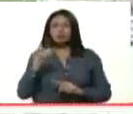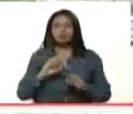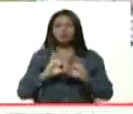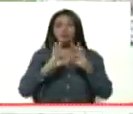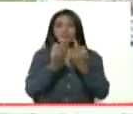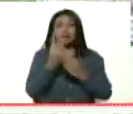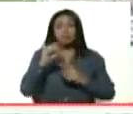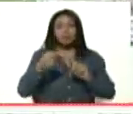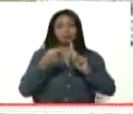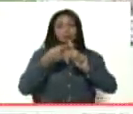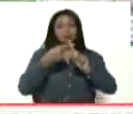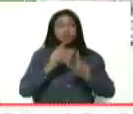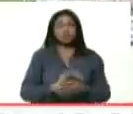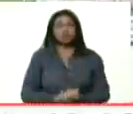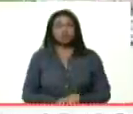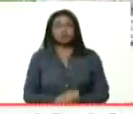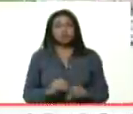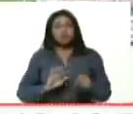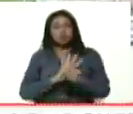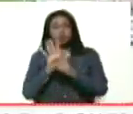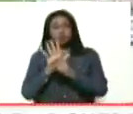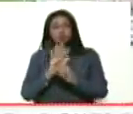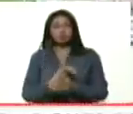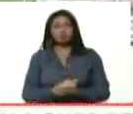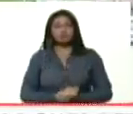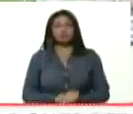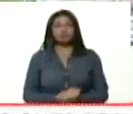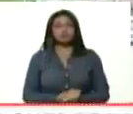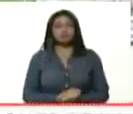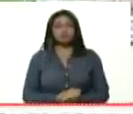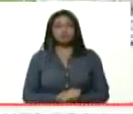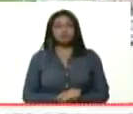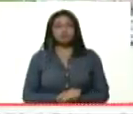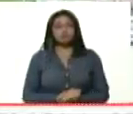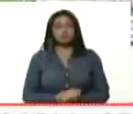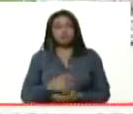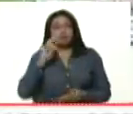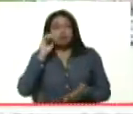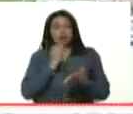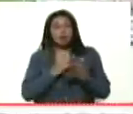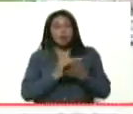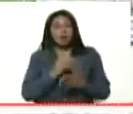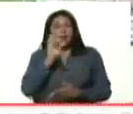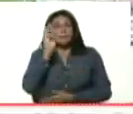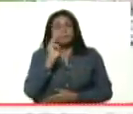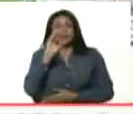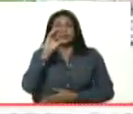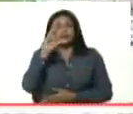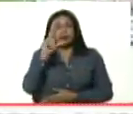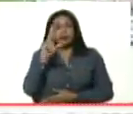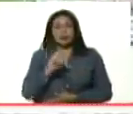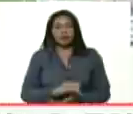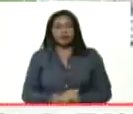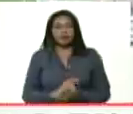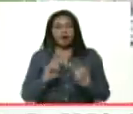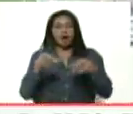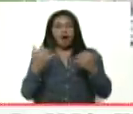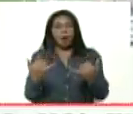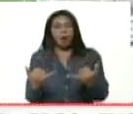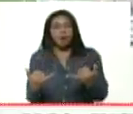familiar positivo de COVID-19. Se le tomó la prueba PCR, actualmente